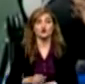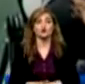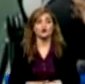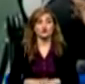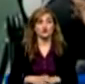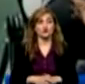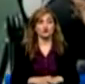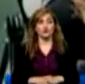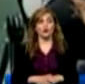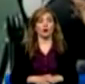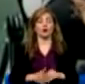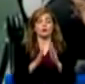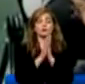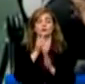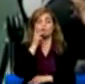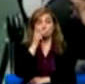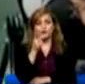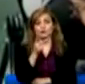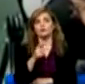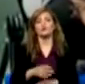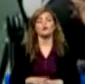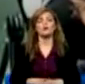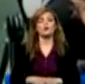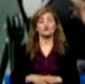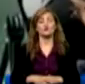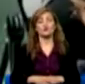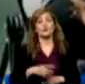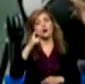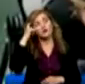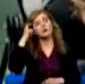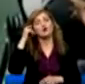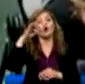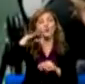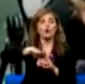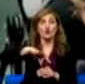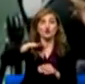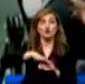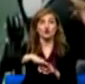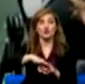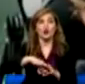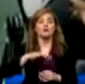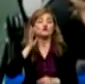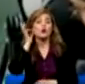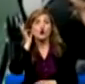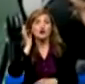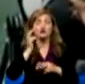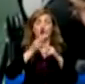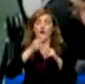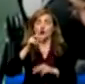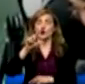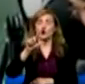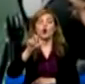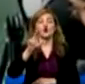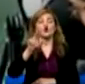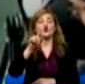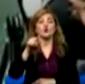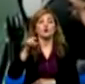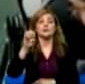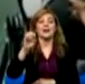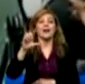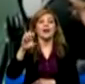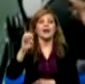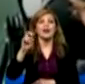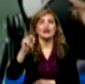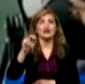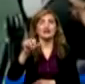públicamente al señor Yunda que piense por la gran votación de Luz de Elena en que sea la vicealcaldesa de esta ciudad,